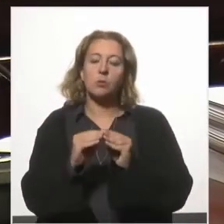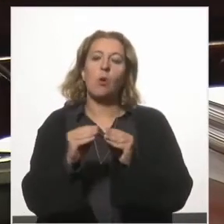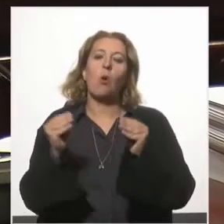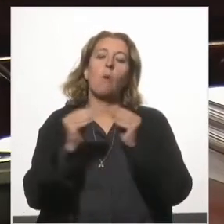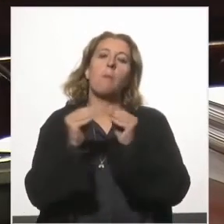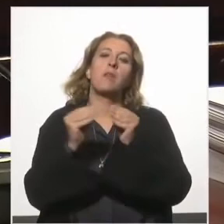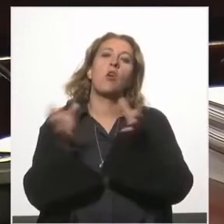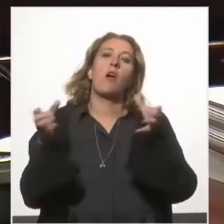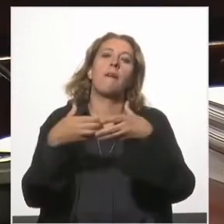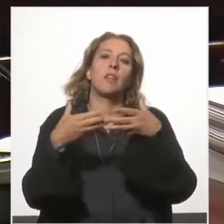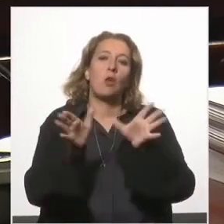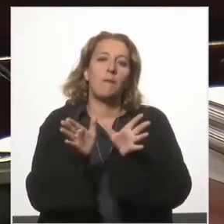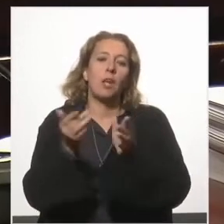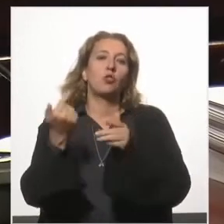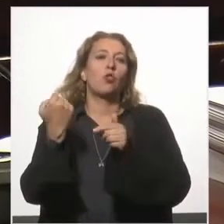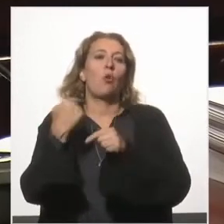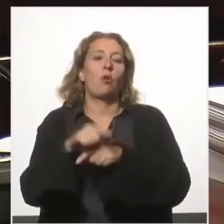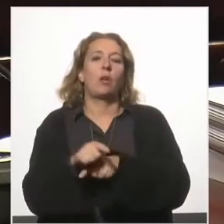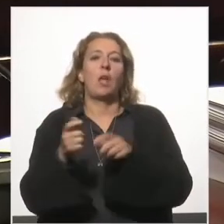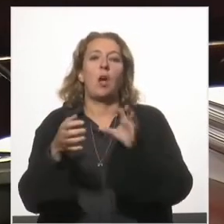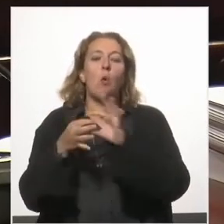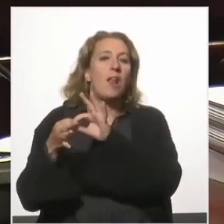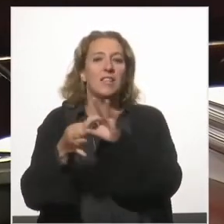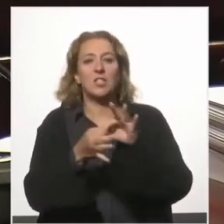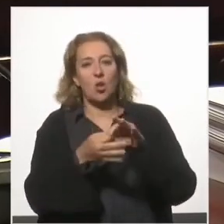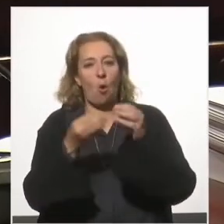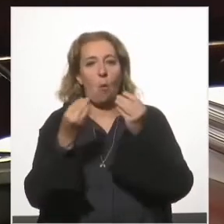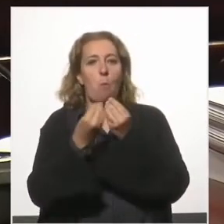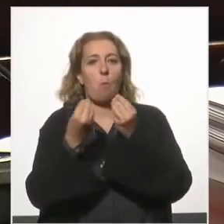coalición que se ha dado en llamar Multicolor.